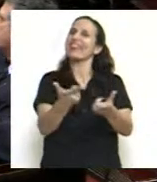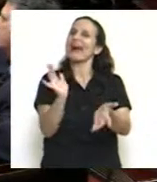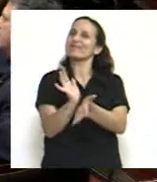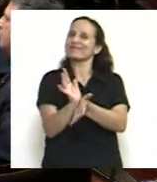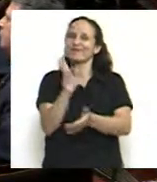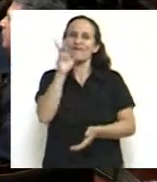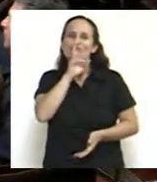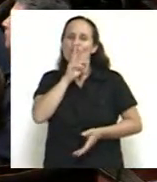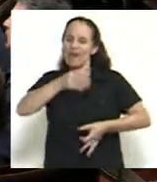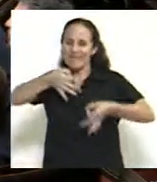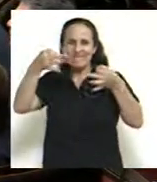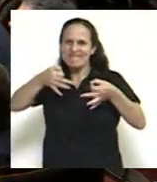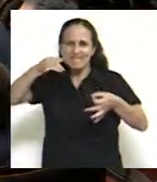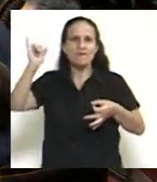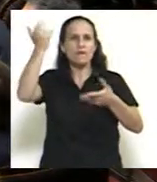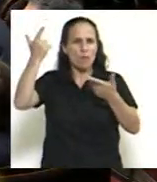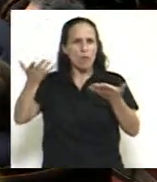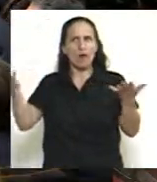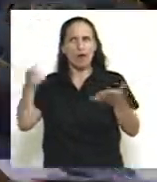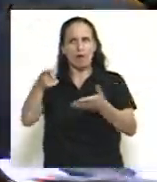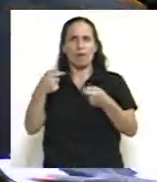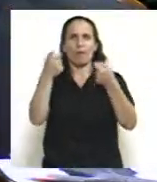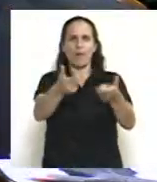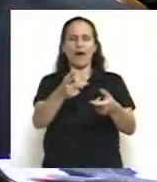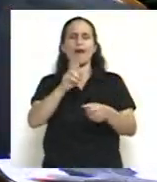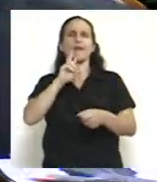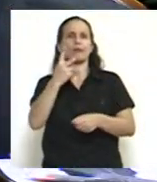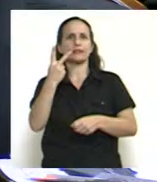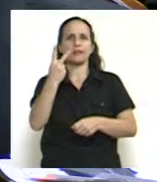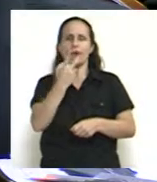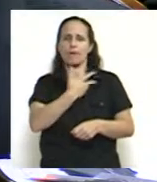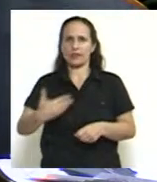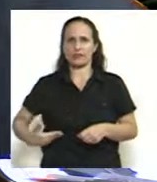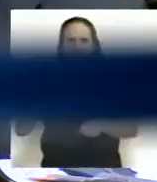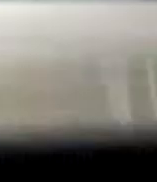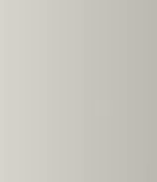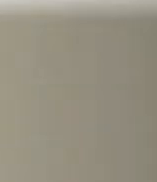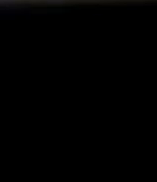tiene este interbloque para que ocupe la vicepresidencia segunda de la Cámara.